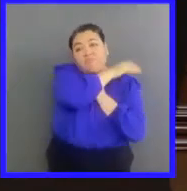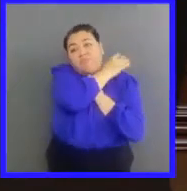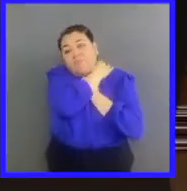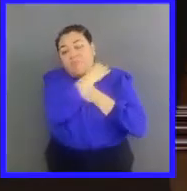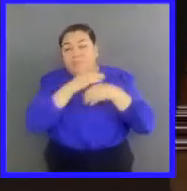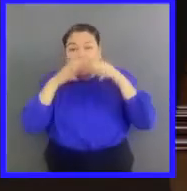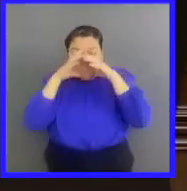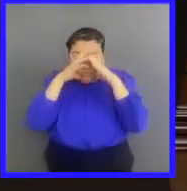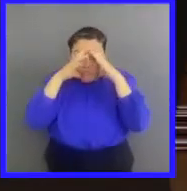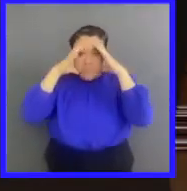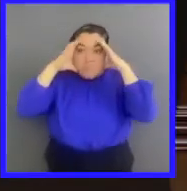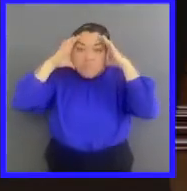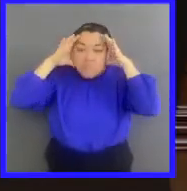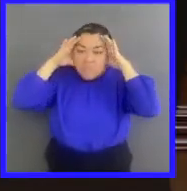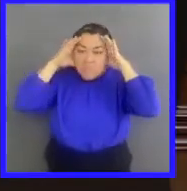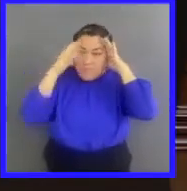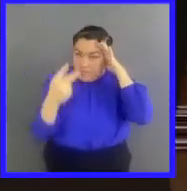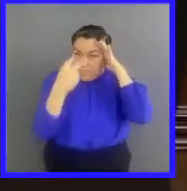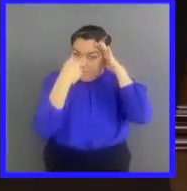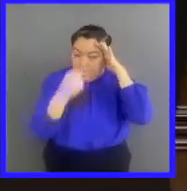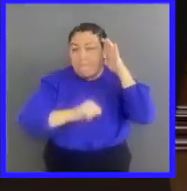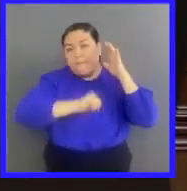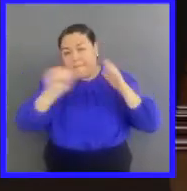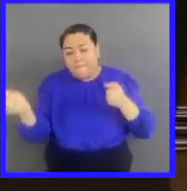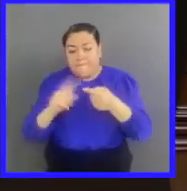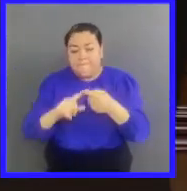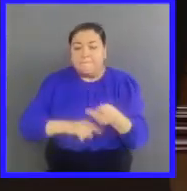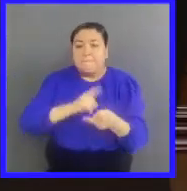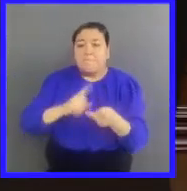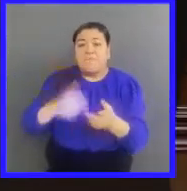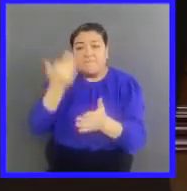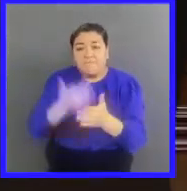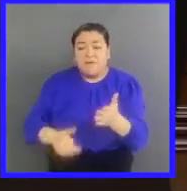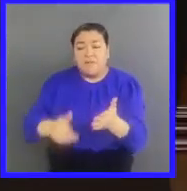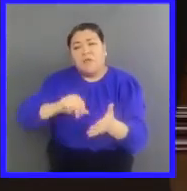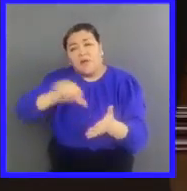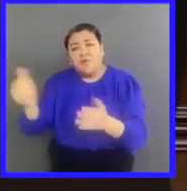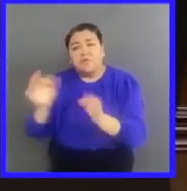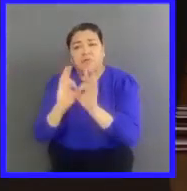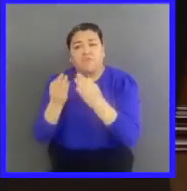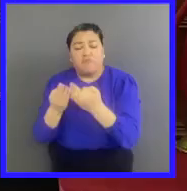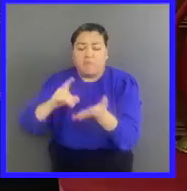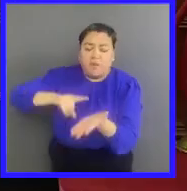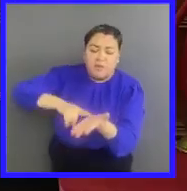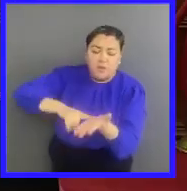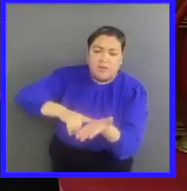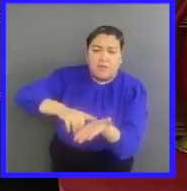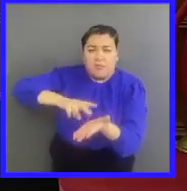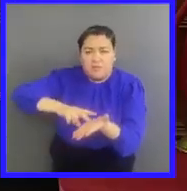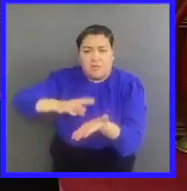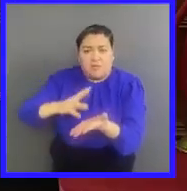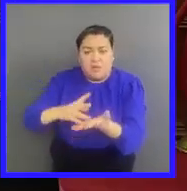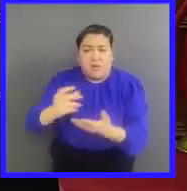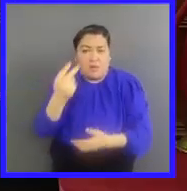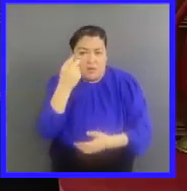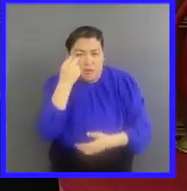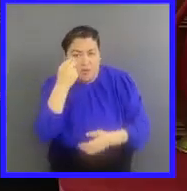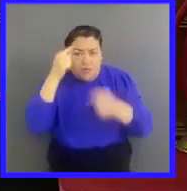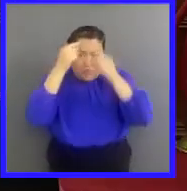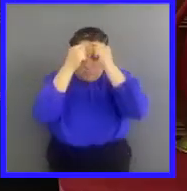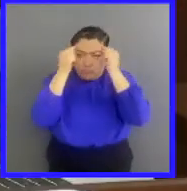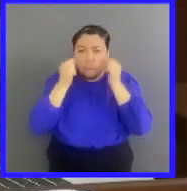completamente visible y complementar la verificación de identidad con otros datos biométricos. Es una medida que puede